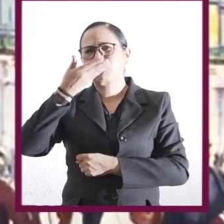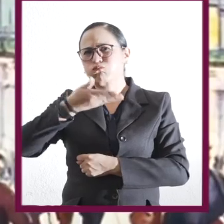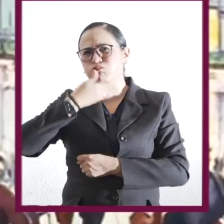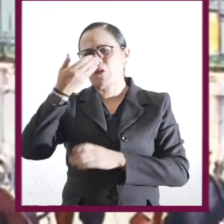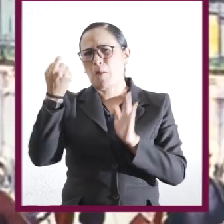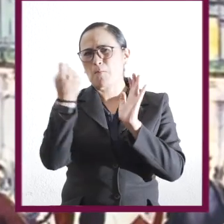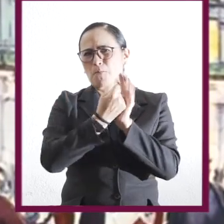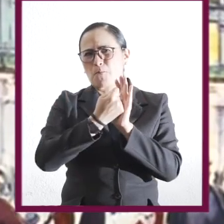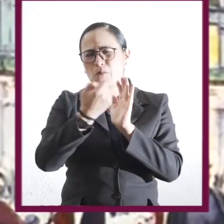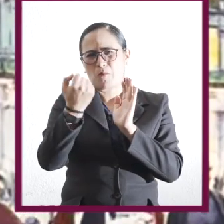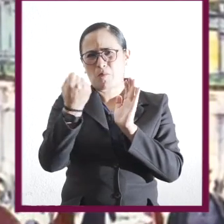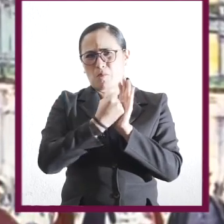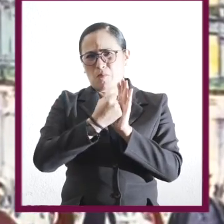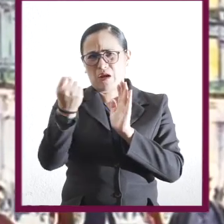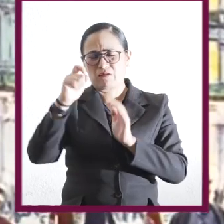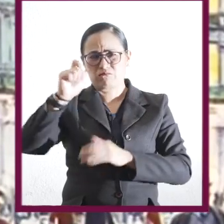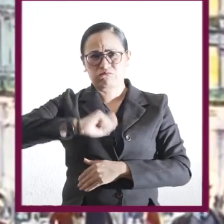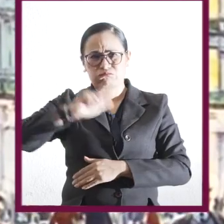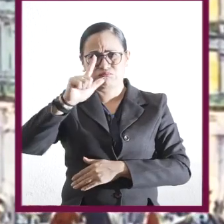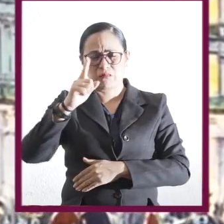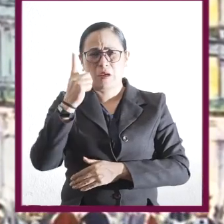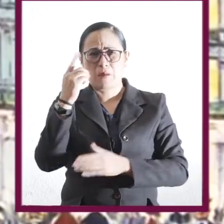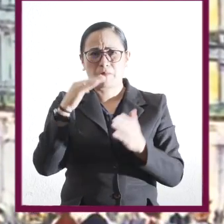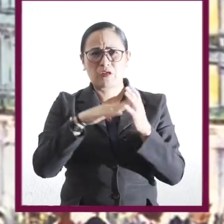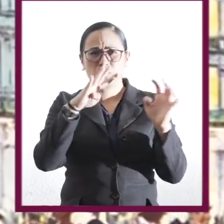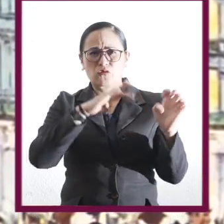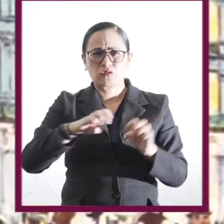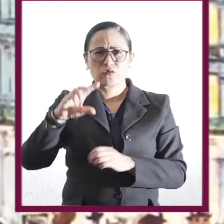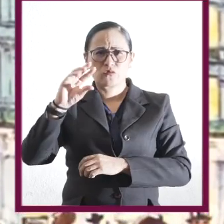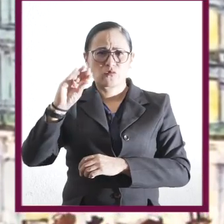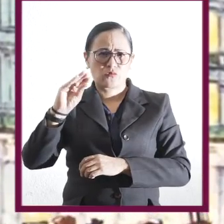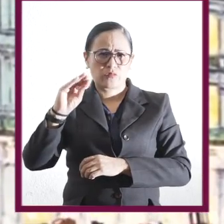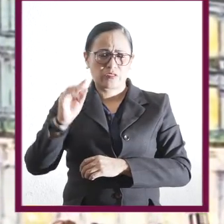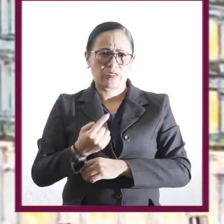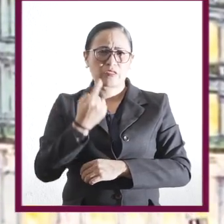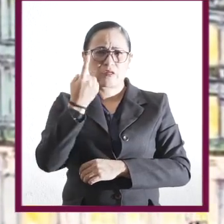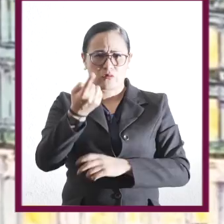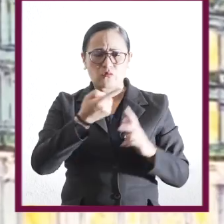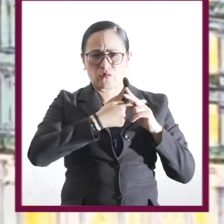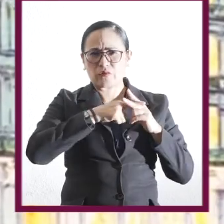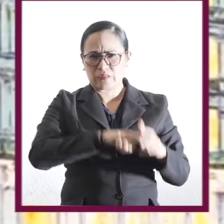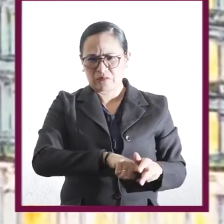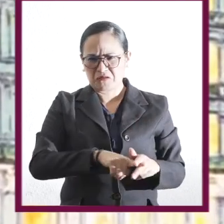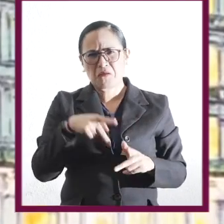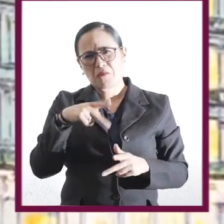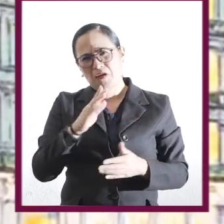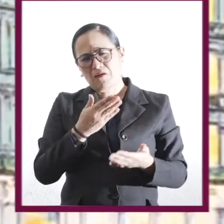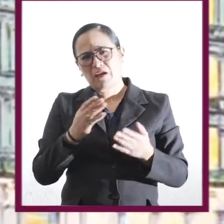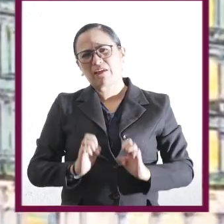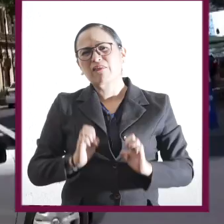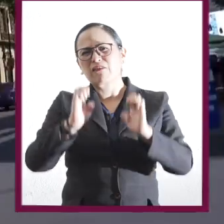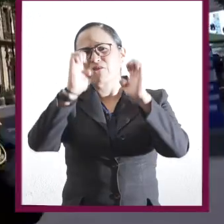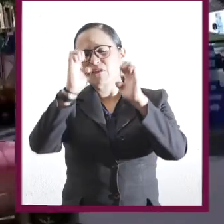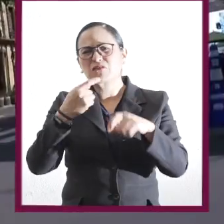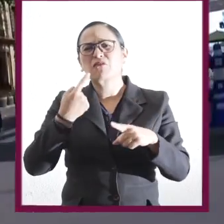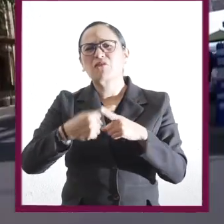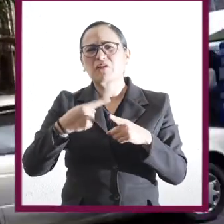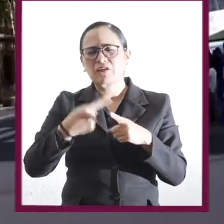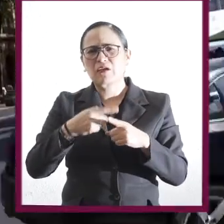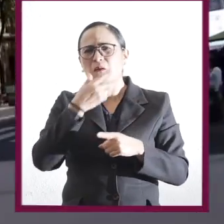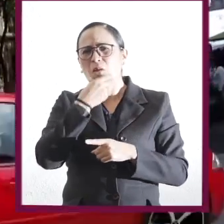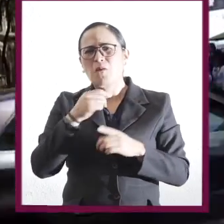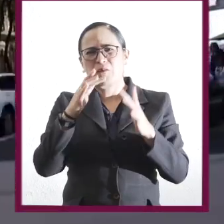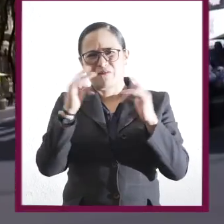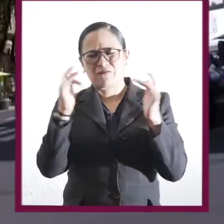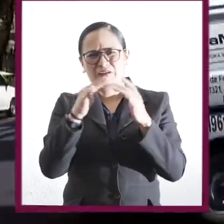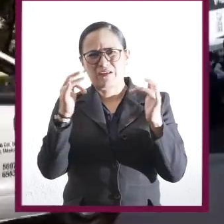de una tienda de larga tradición en la ciudad, cuya historia se remonta a 1891, Aunque el inmueble que hoy